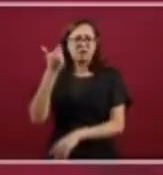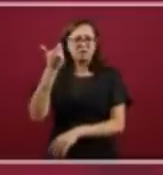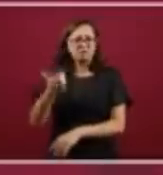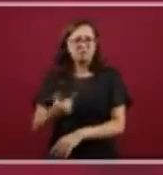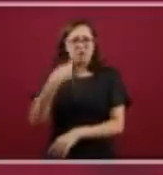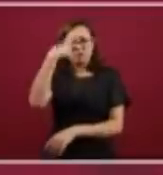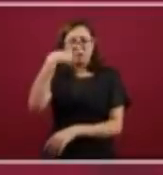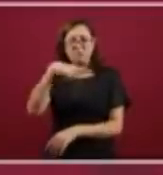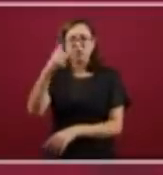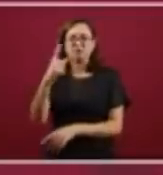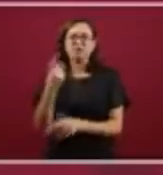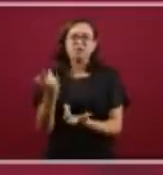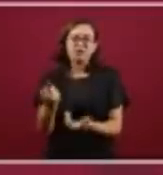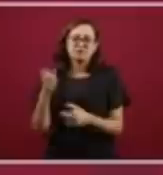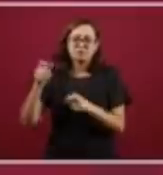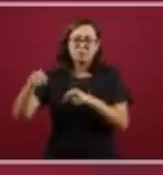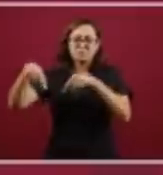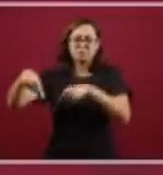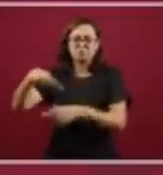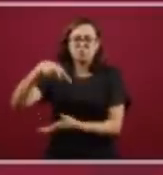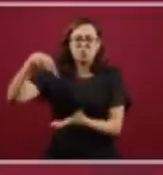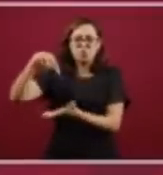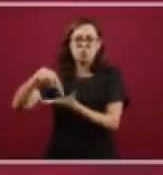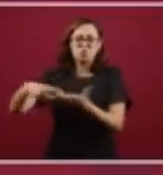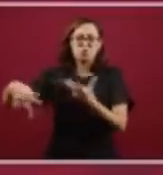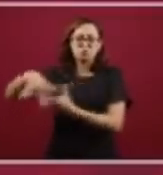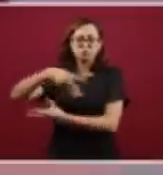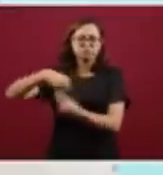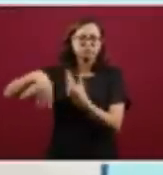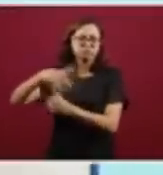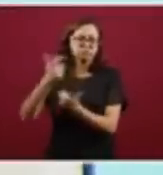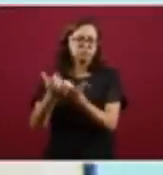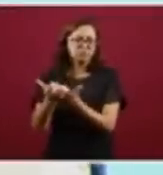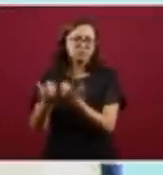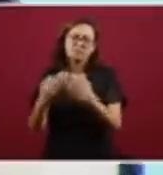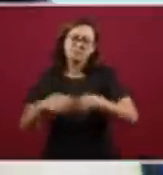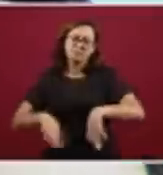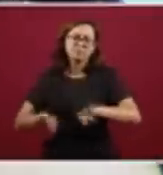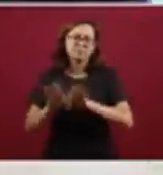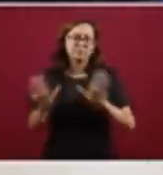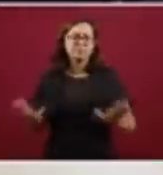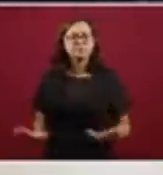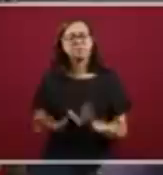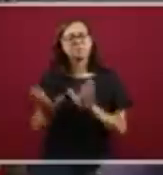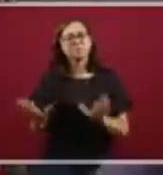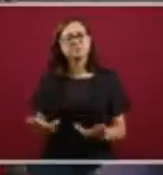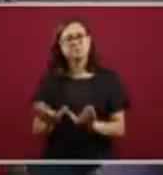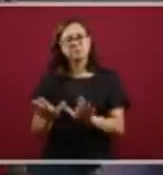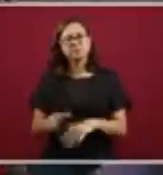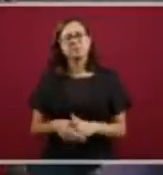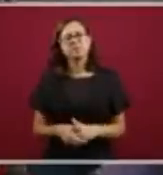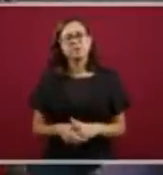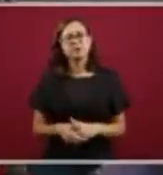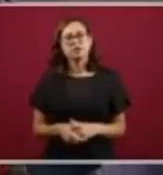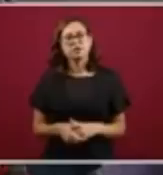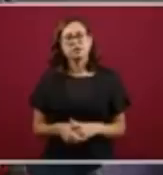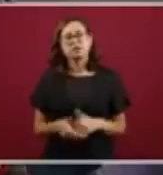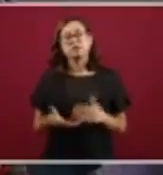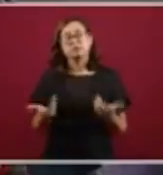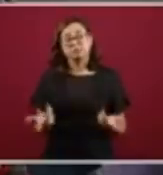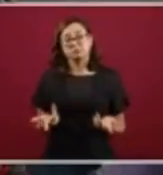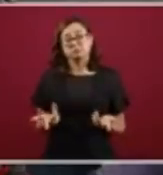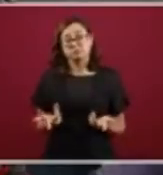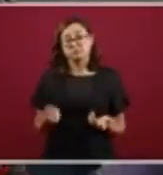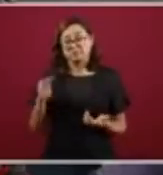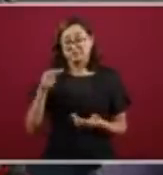que la economía se fortalezca a nivel local. Es muy importante decir que este operativo, insisto,